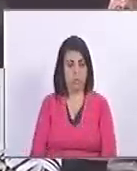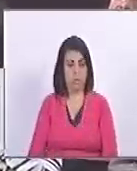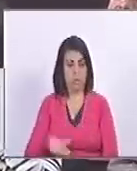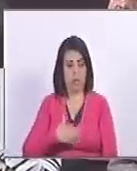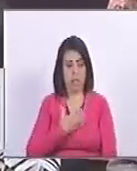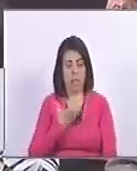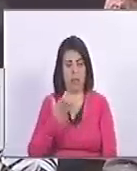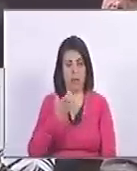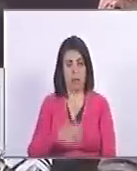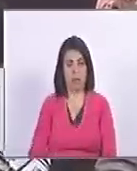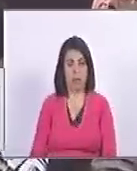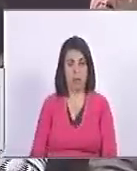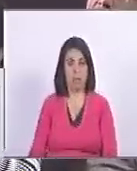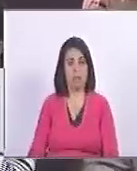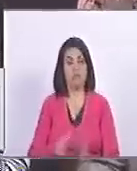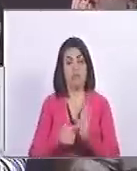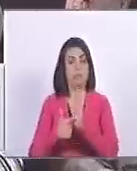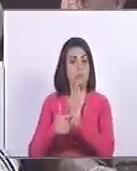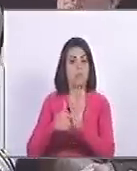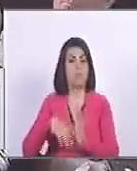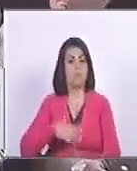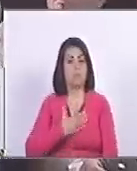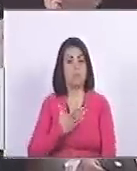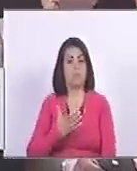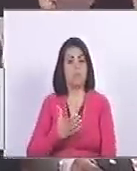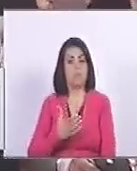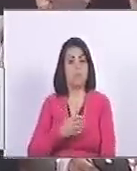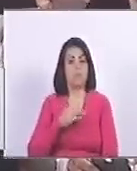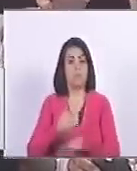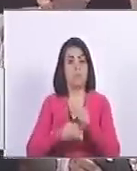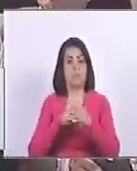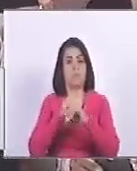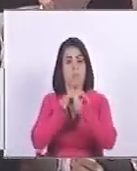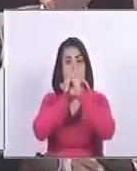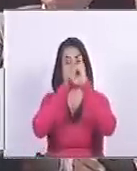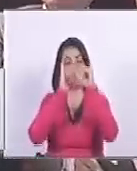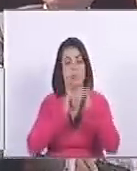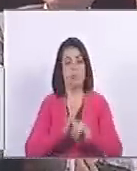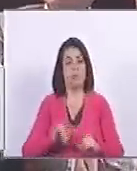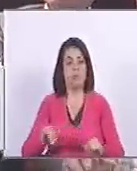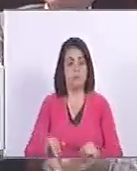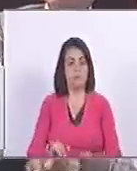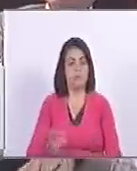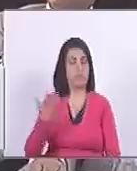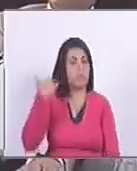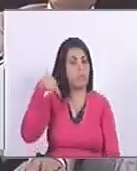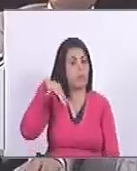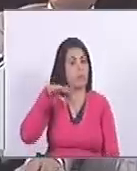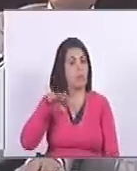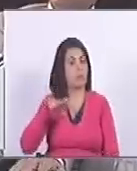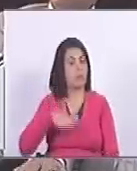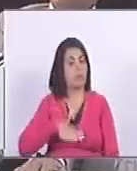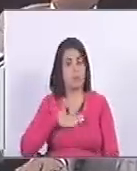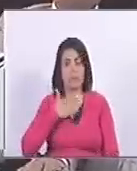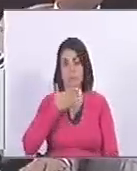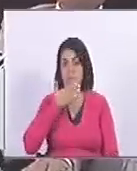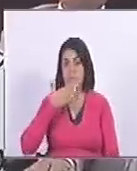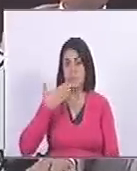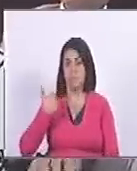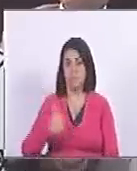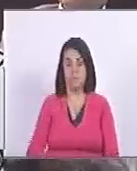canto coral, la manifestación del canto coral, genera felicidad. Aún puede